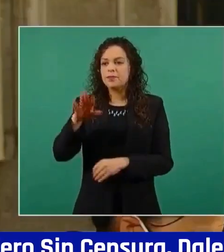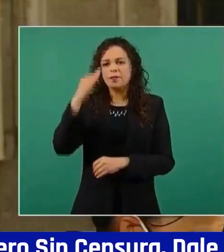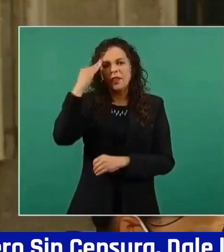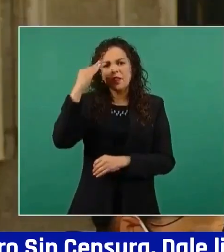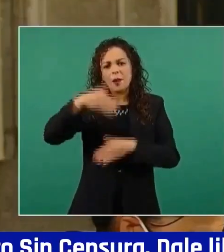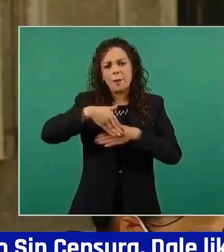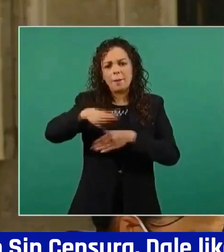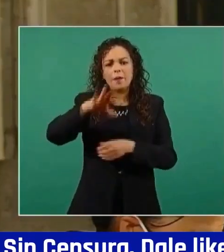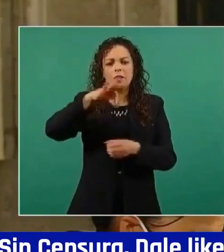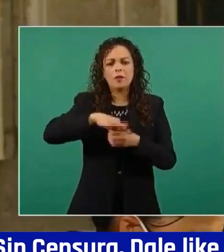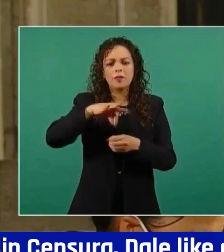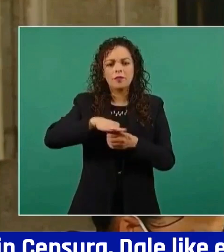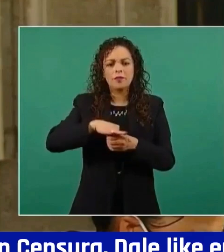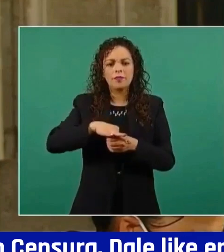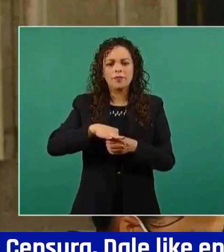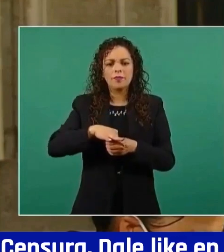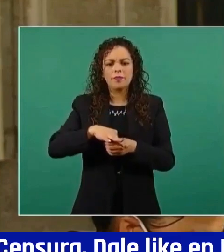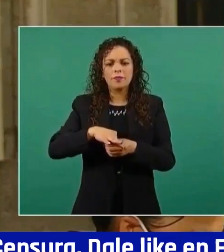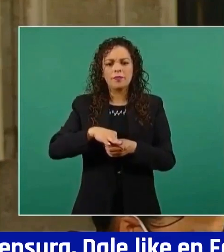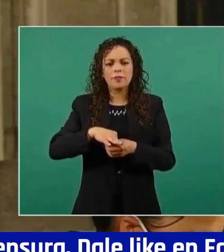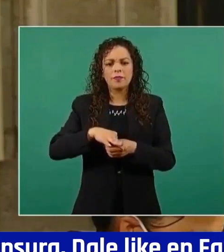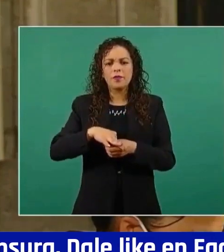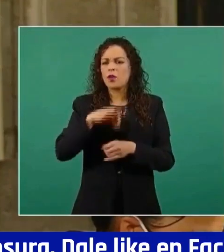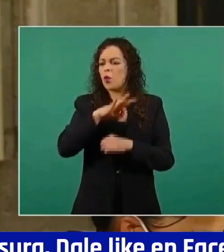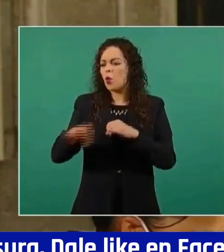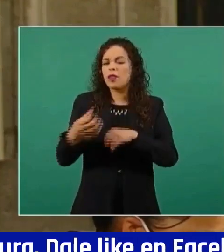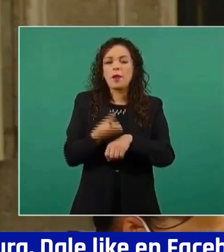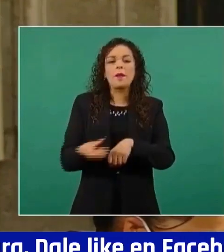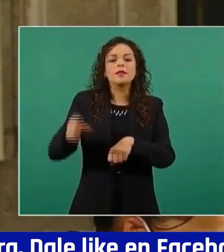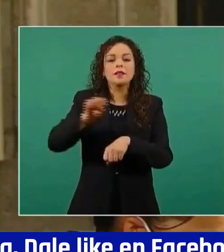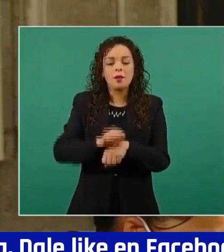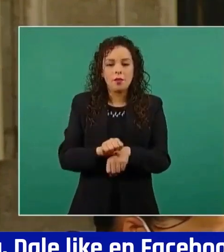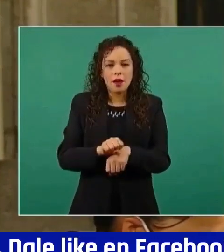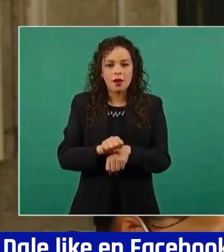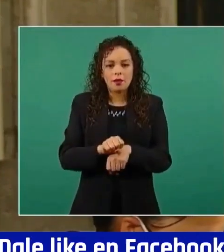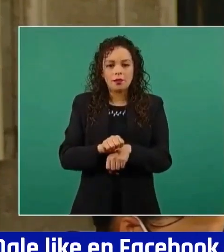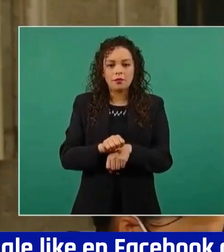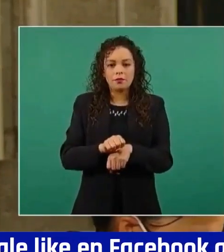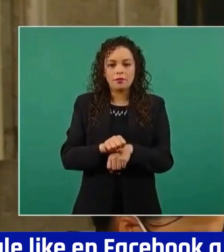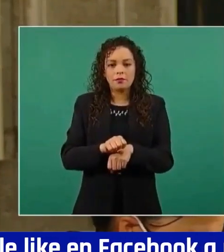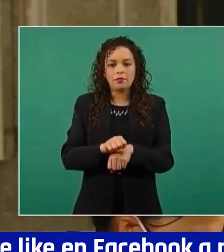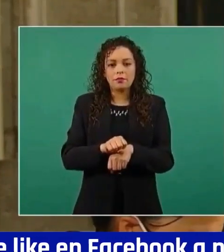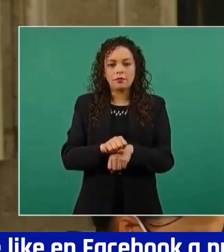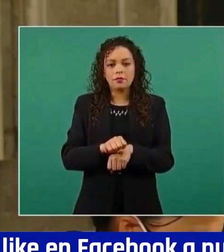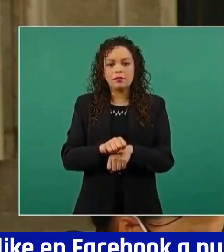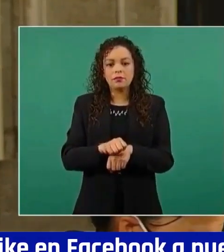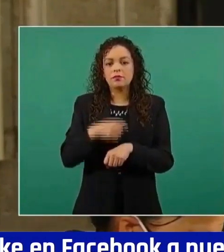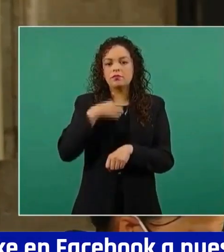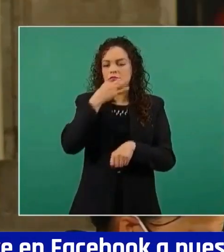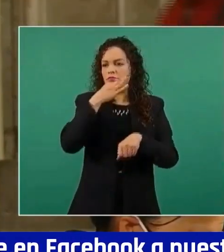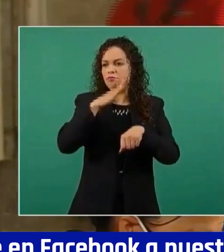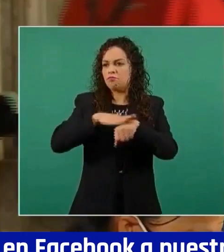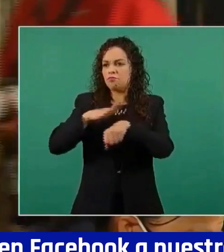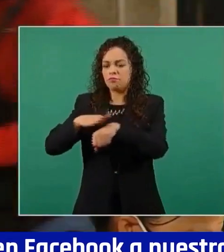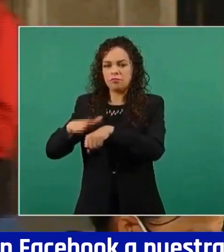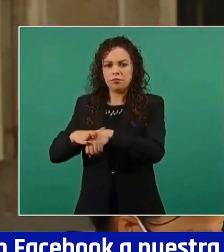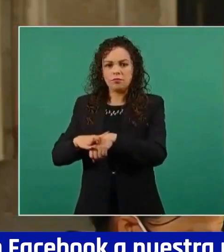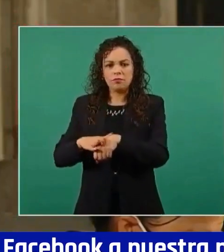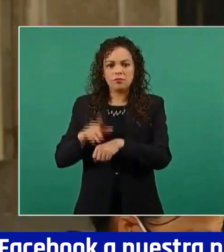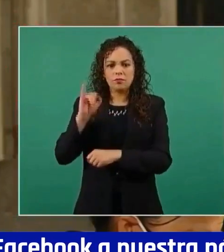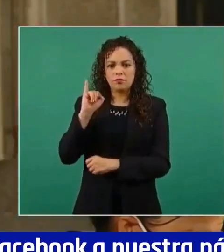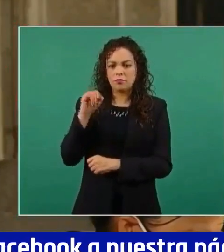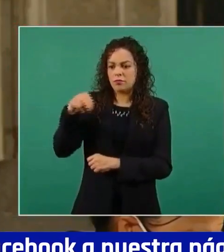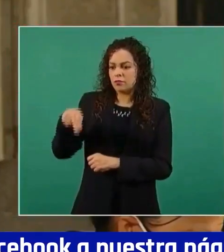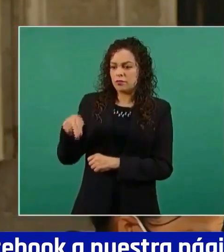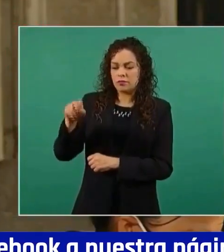en ya el día de las elecciones, las últimas semanas más bien, retratamos y reportamos en el portal cómo es que el Instituto Nacional